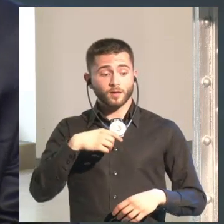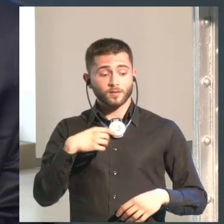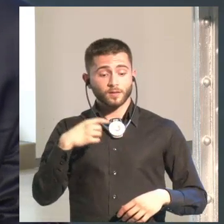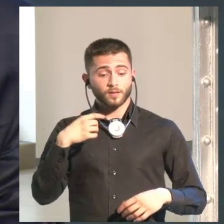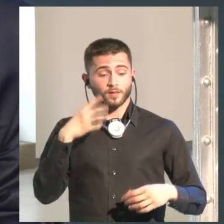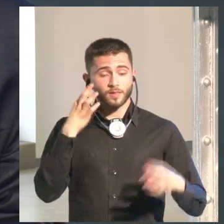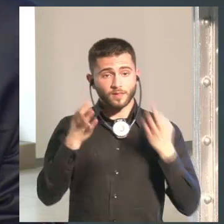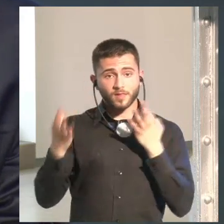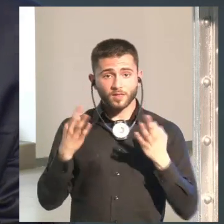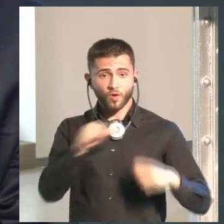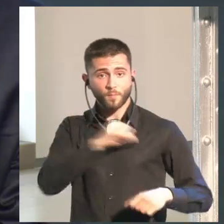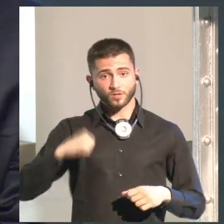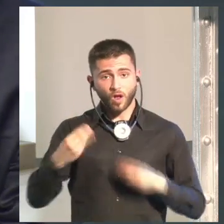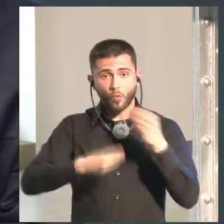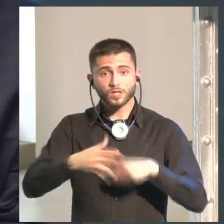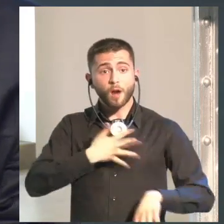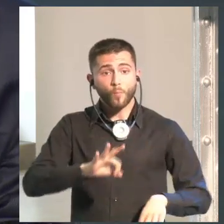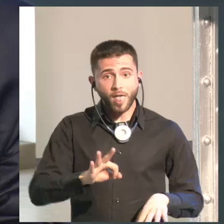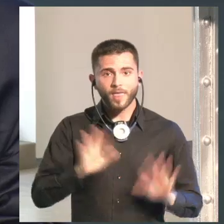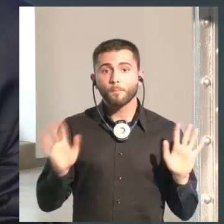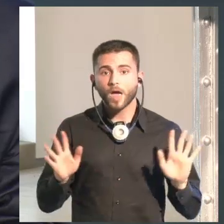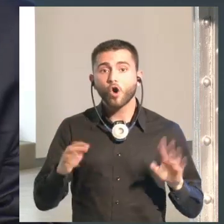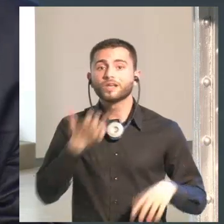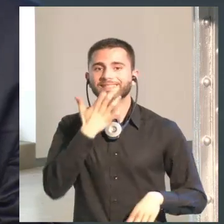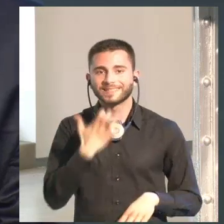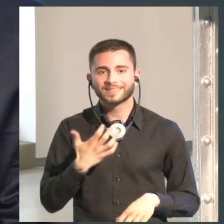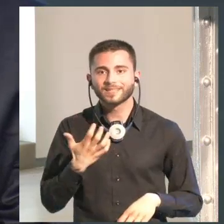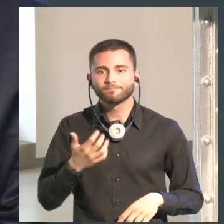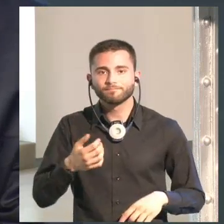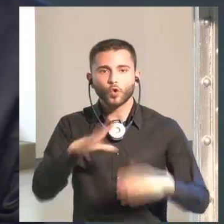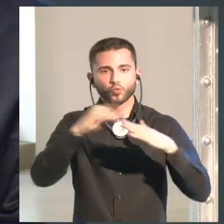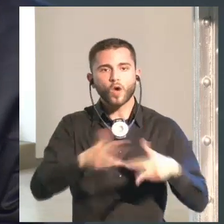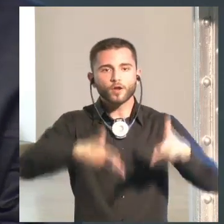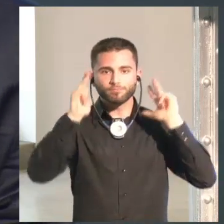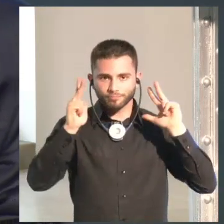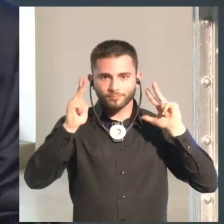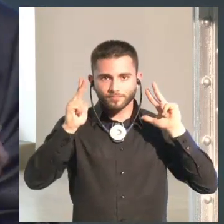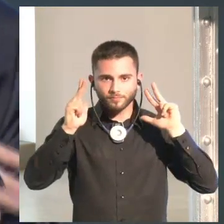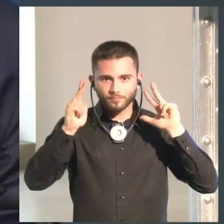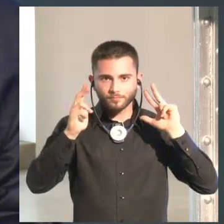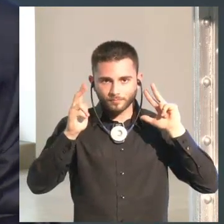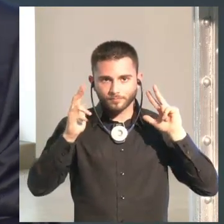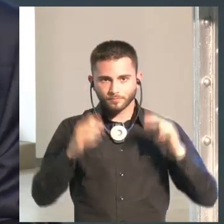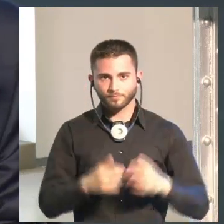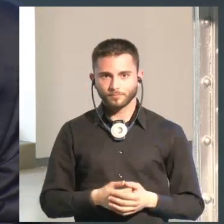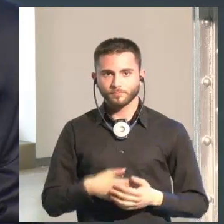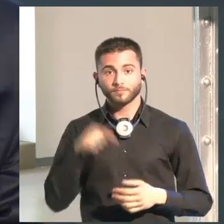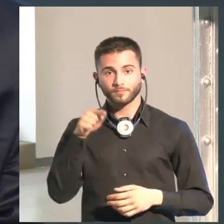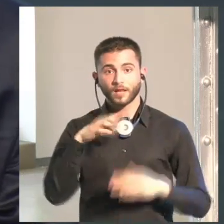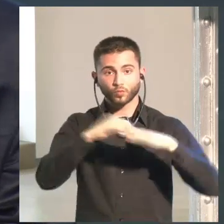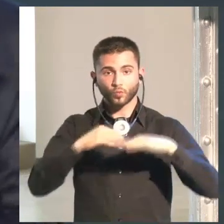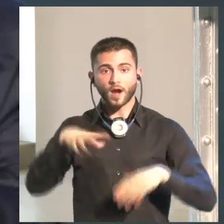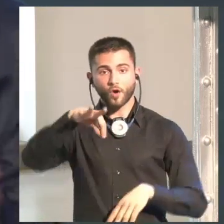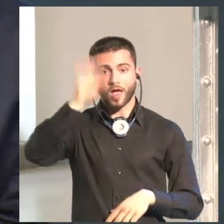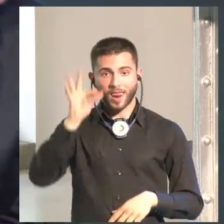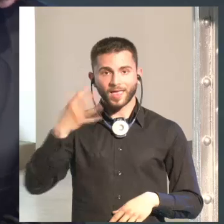bien que exista, siempre y cuando el usuario dé su consentimiento y tenga la opción de decidir si quiere o no que se haga, y